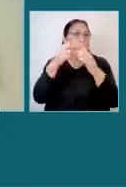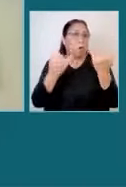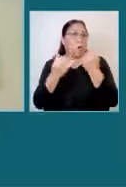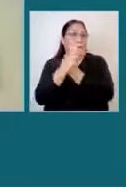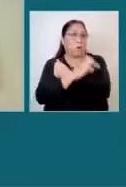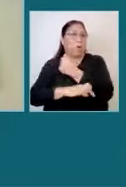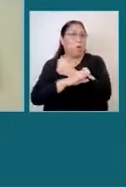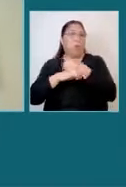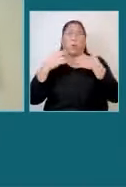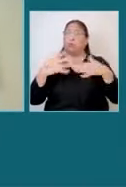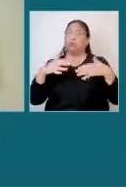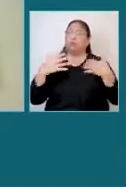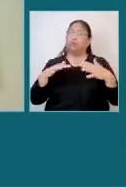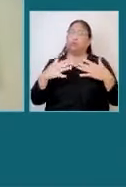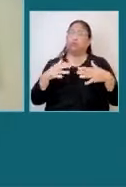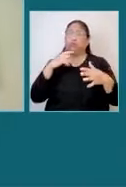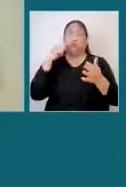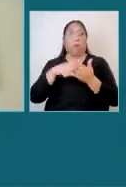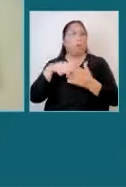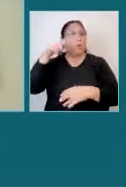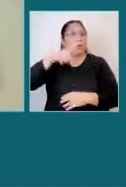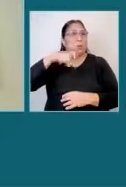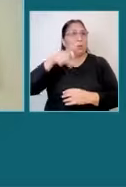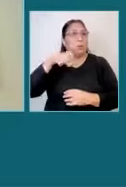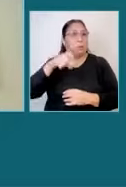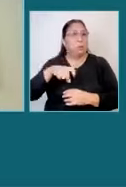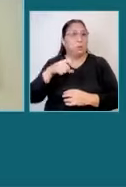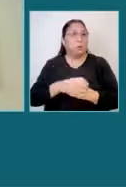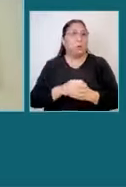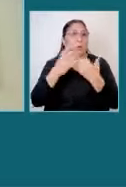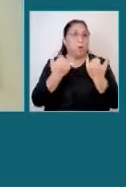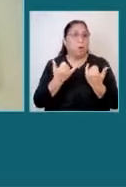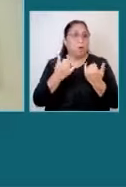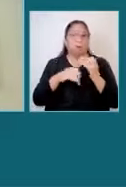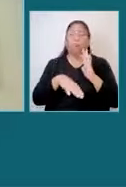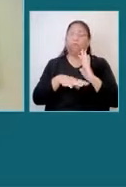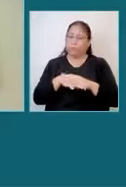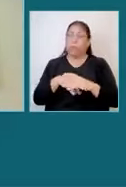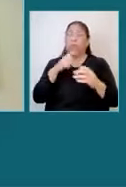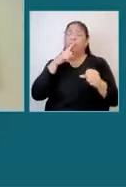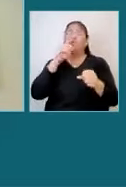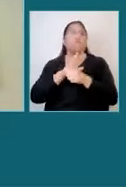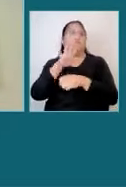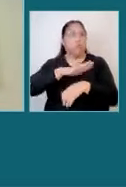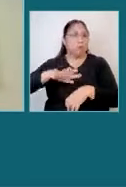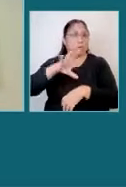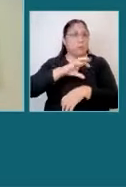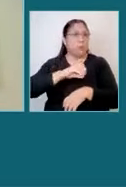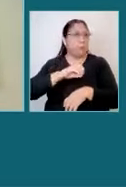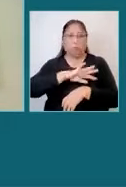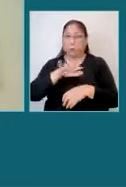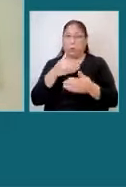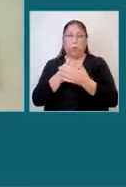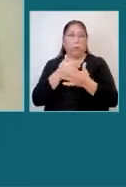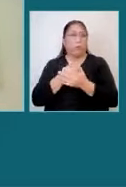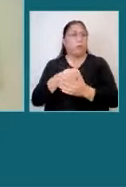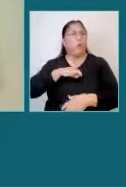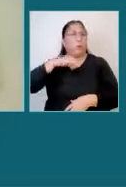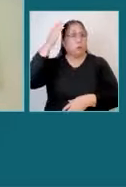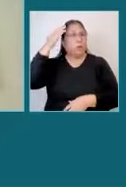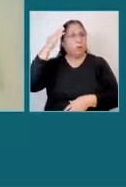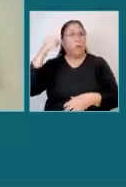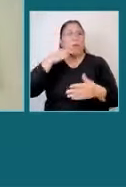son muy grandes y se requiere ahora más que nunca el compromiso de todos y todas nosotros. Estoy seguro que